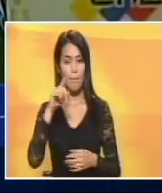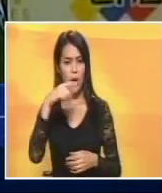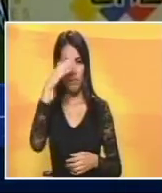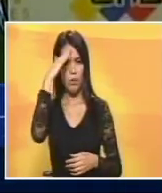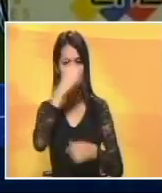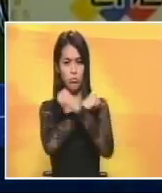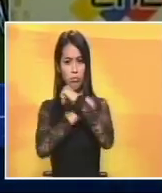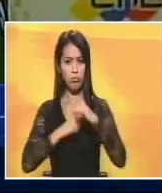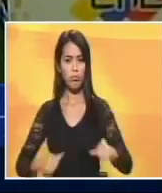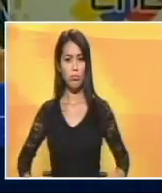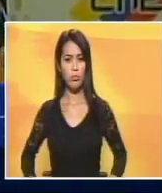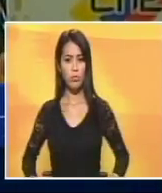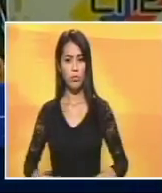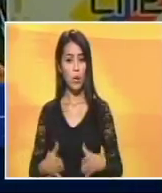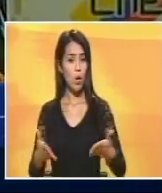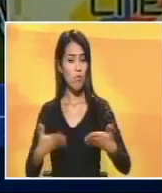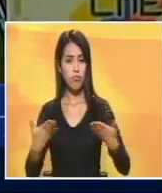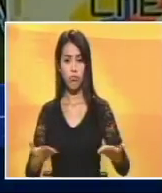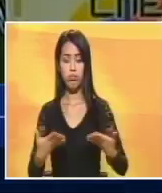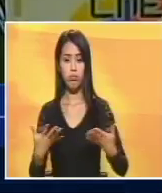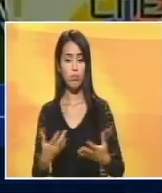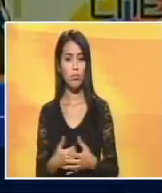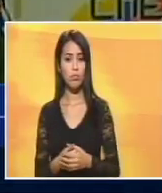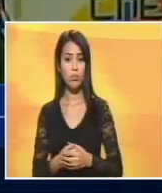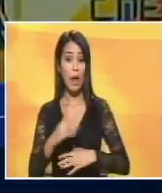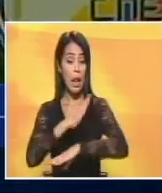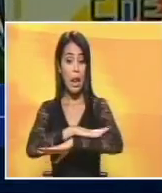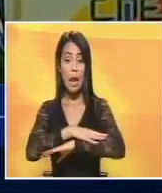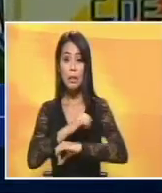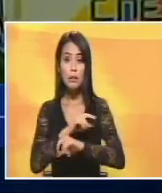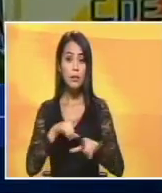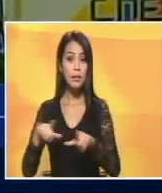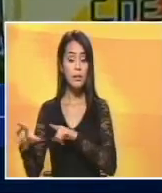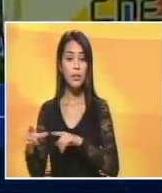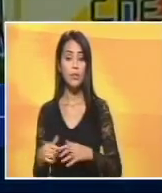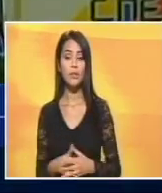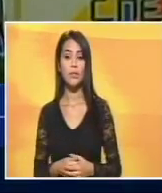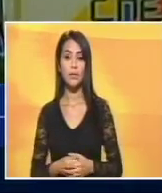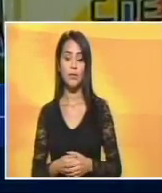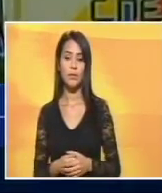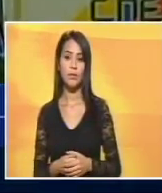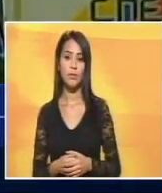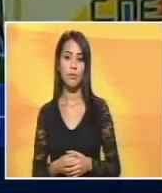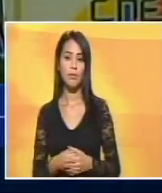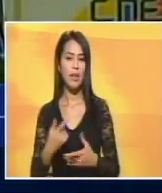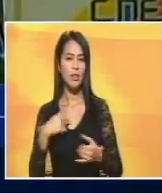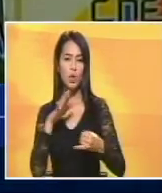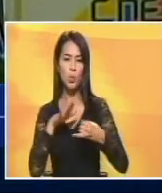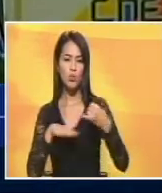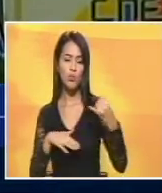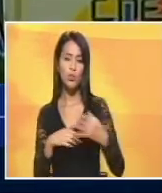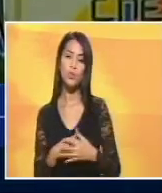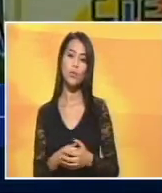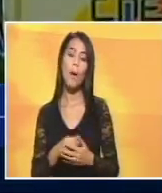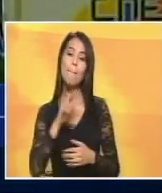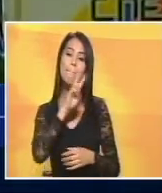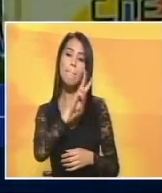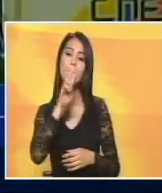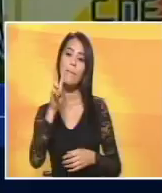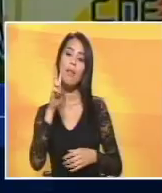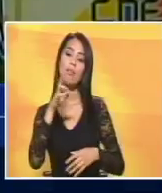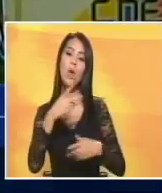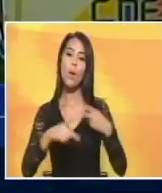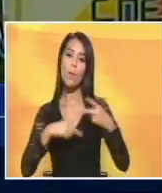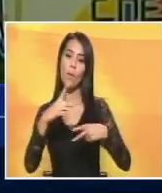Nacional Bolivariana se activó como se ha activado en estos últimos 22 procesos